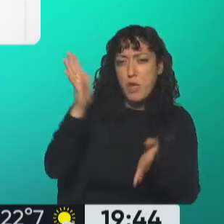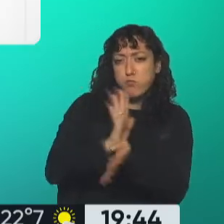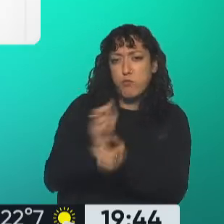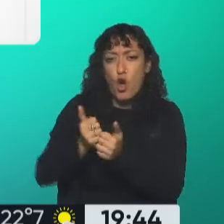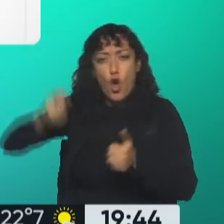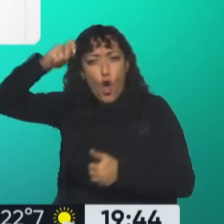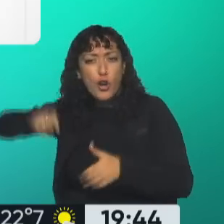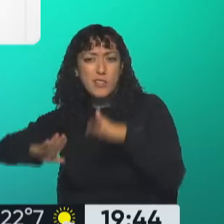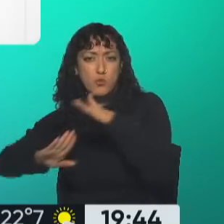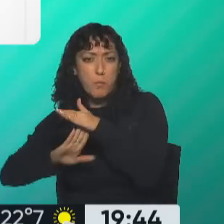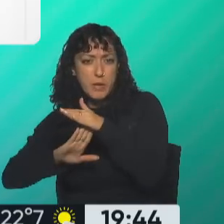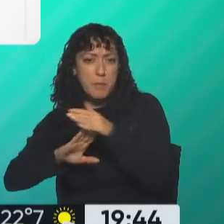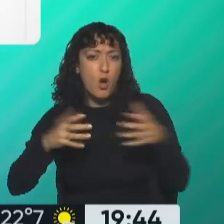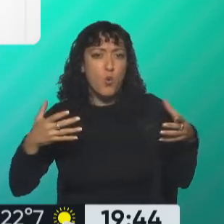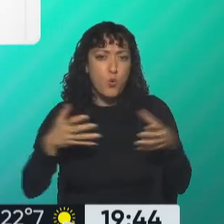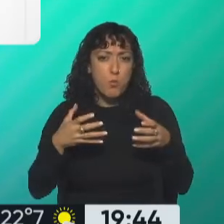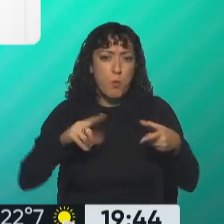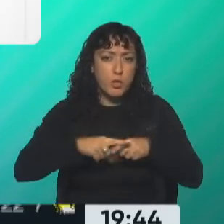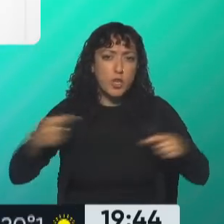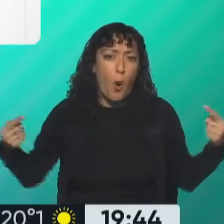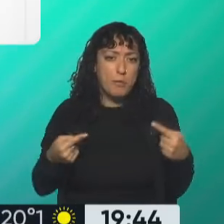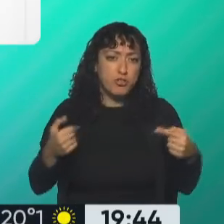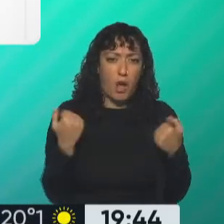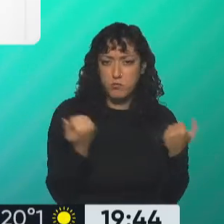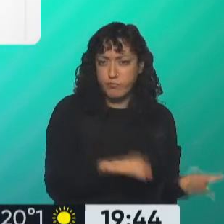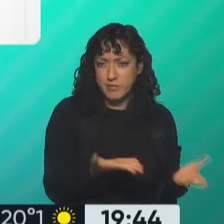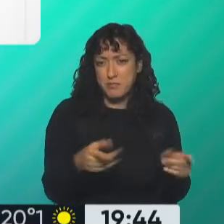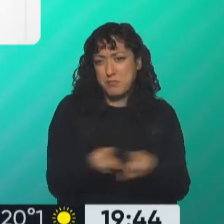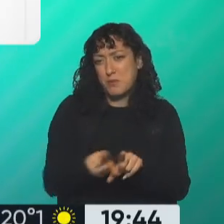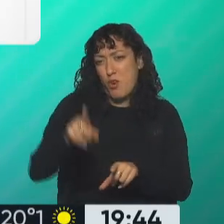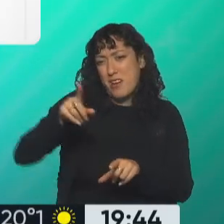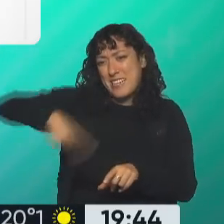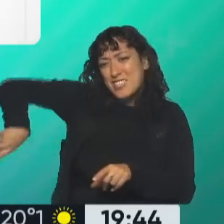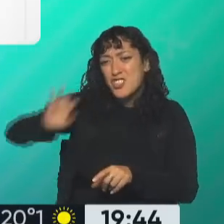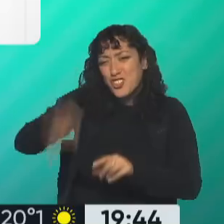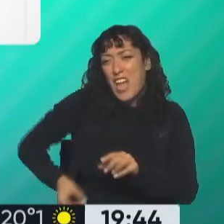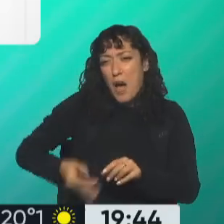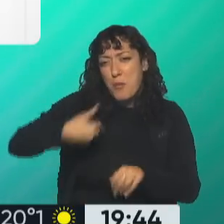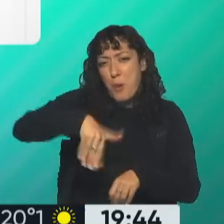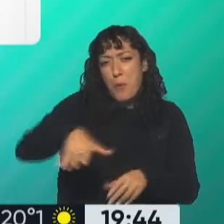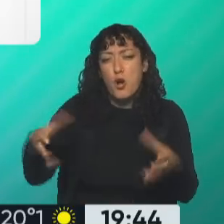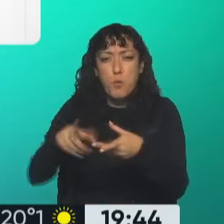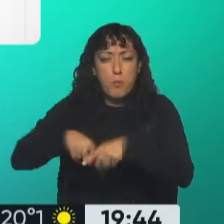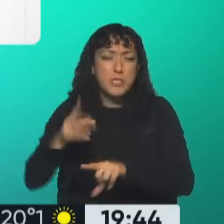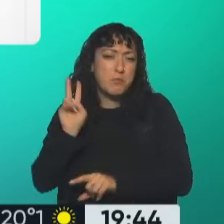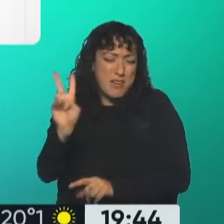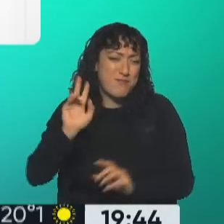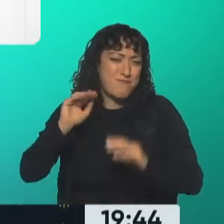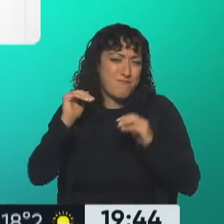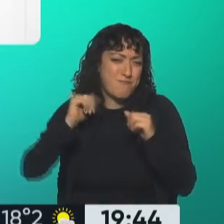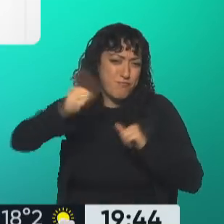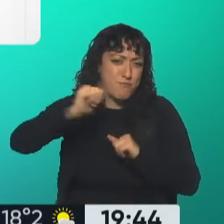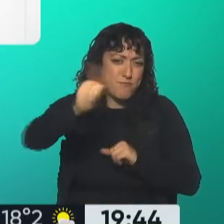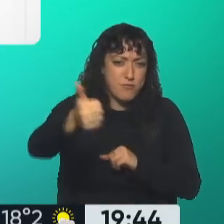Suprema se alineó hoy con la oposición para anticiparse a lo que se preveía como posible triunfo del peronismo en las provincias de San Juan y Tucumán